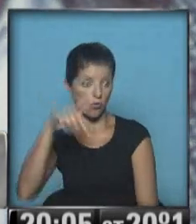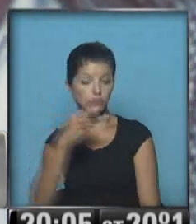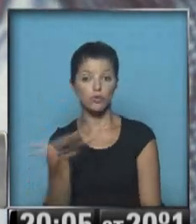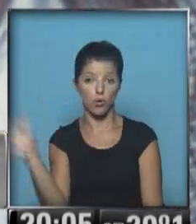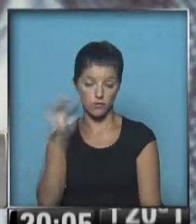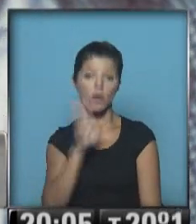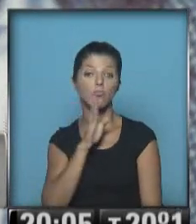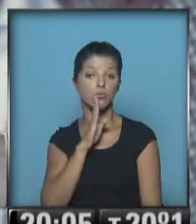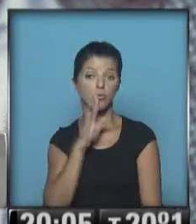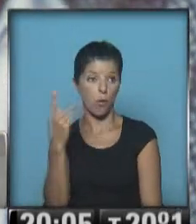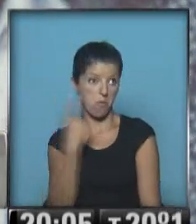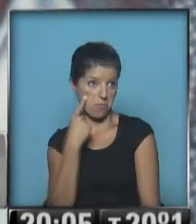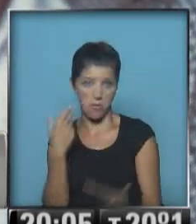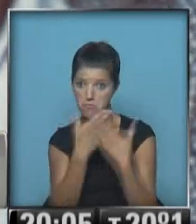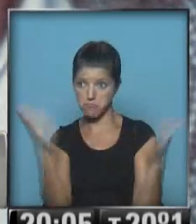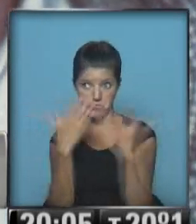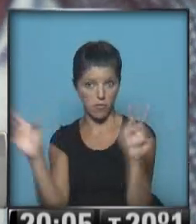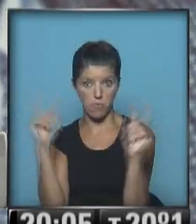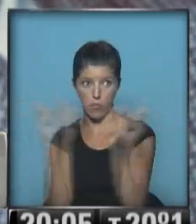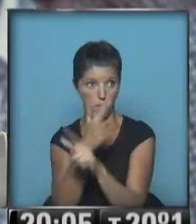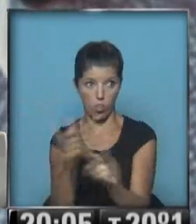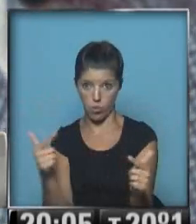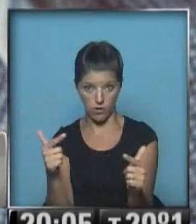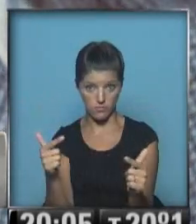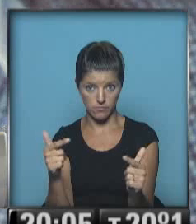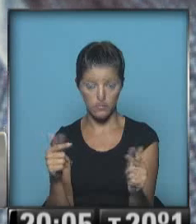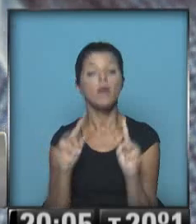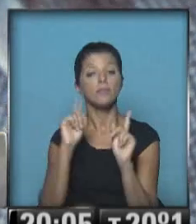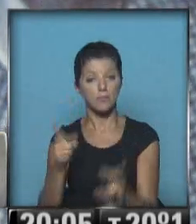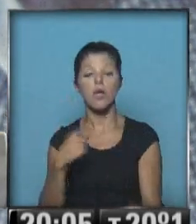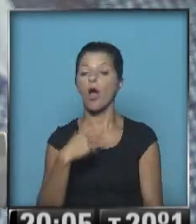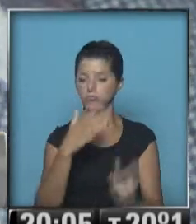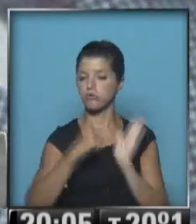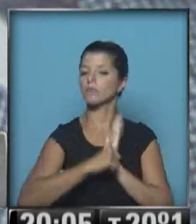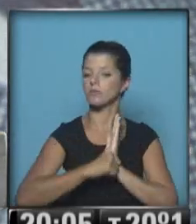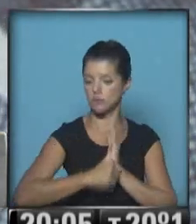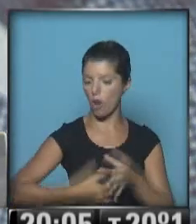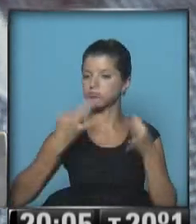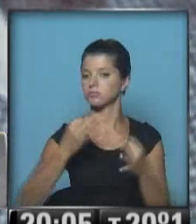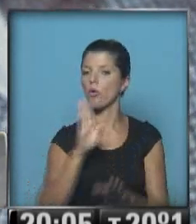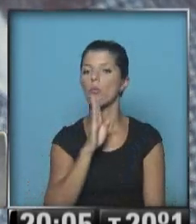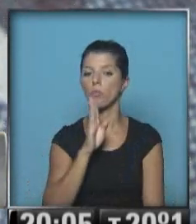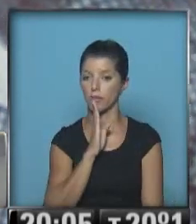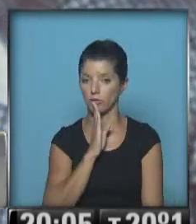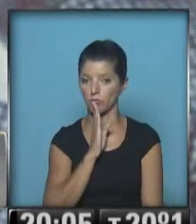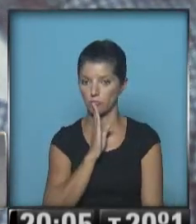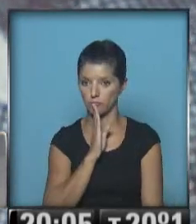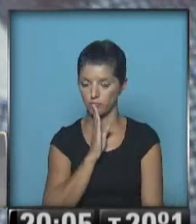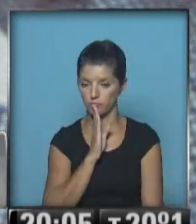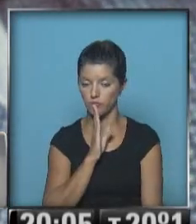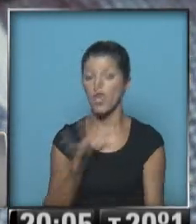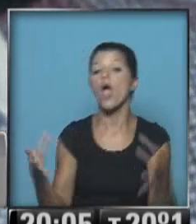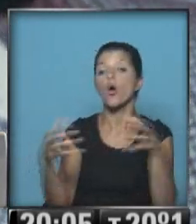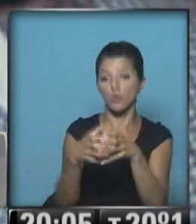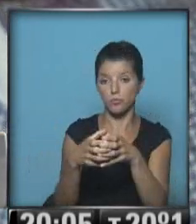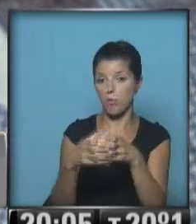judíos viven libremente sin ningún problema reconociendo su identidad como judíos la congregación